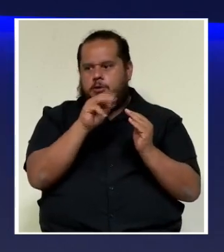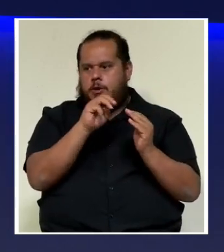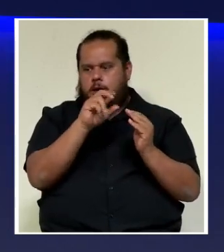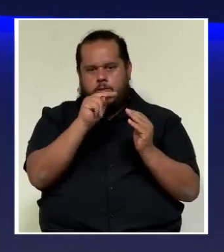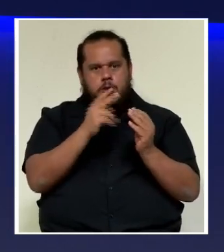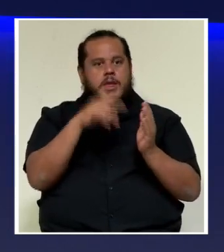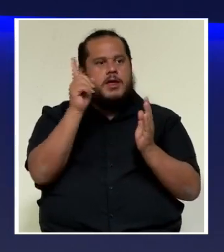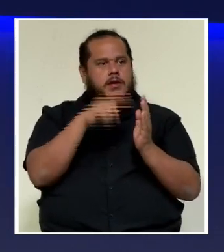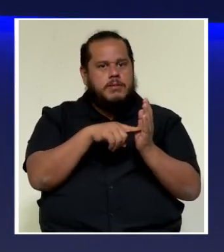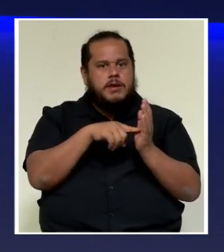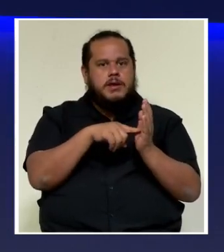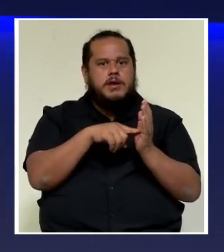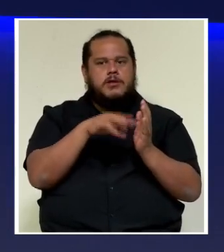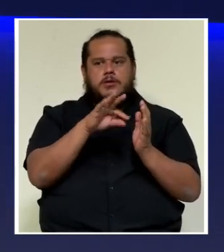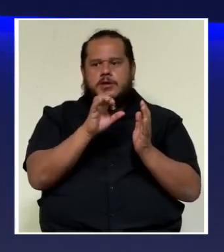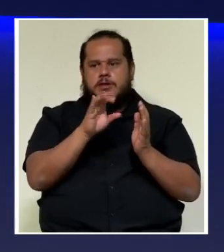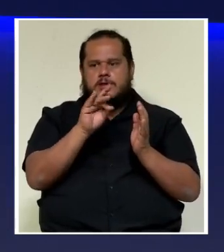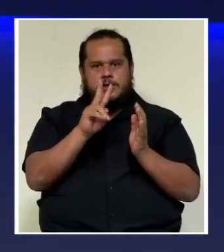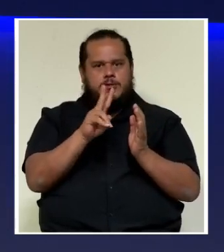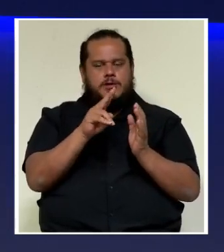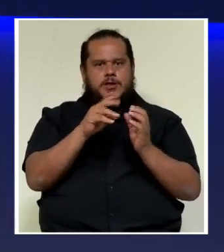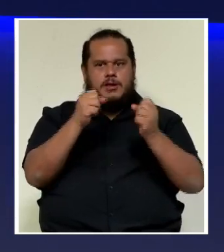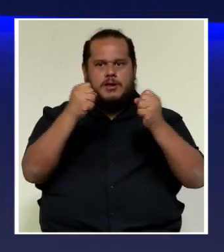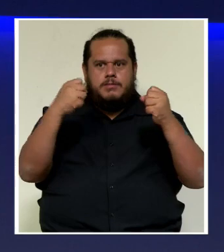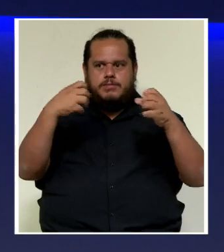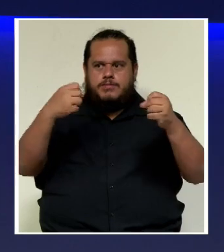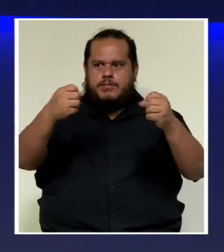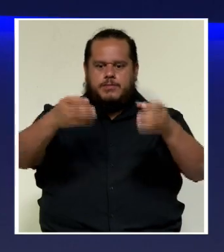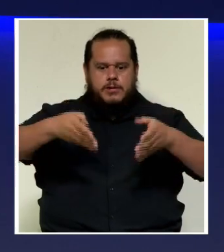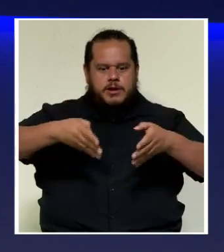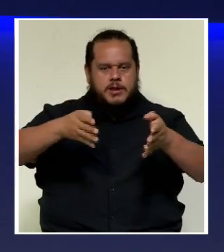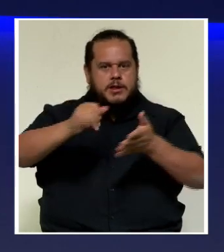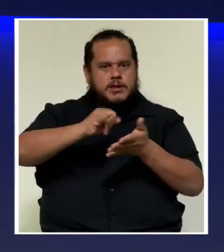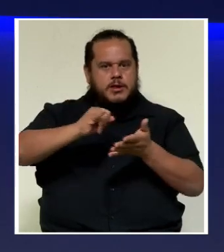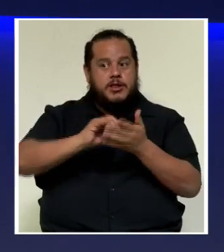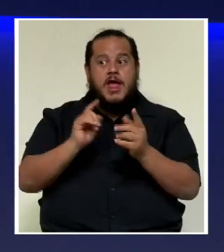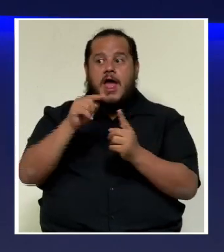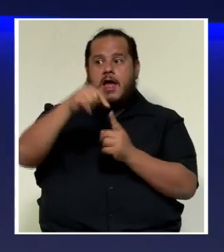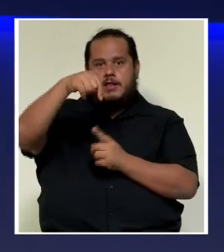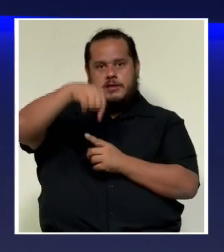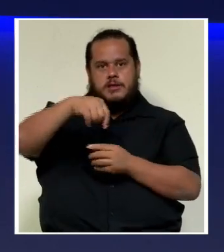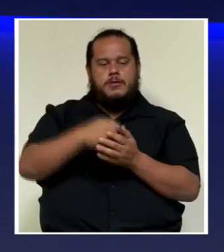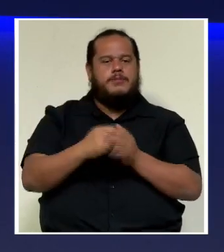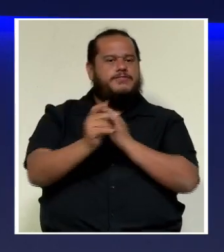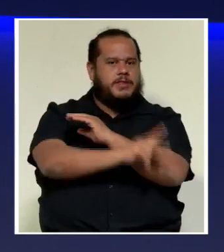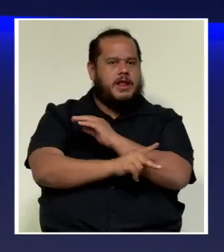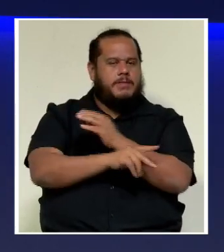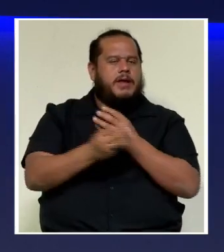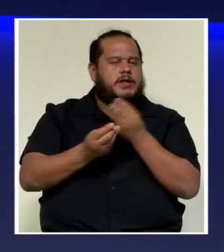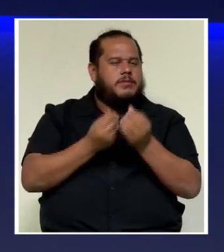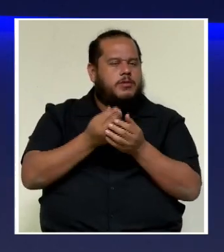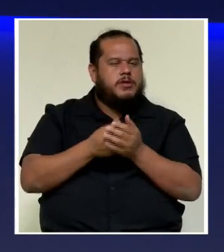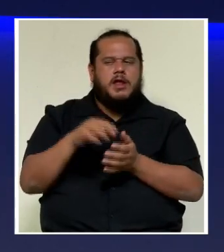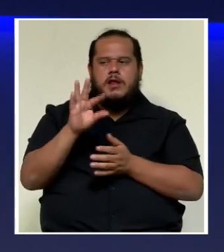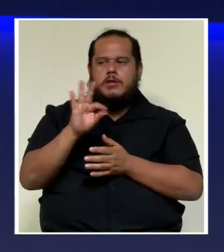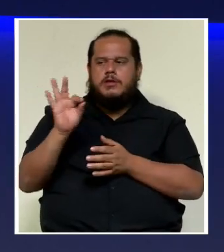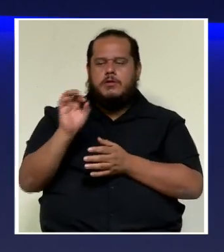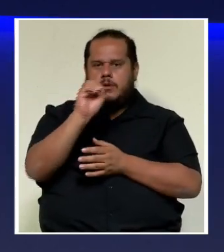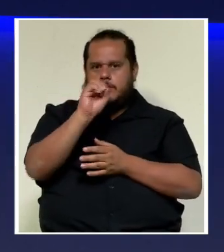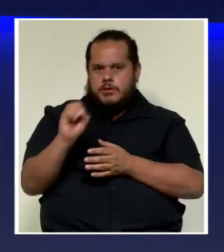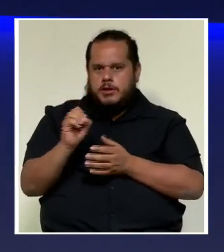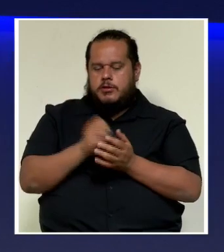1892 se iluminaron por primera vez las calles de San José, hasta hoy, que el país produce el